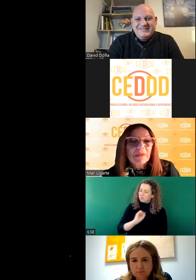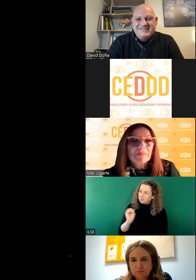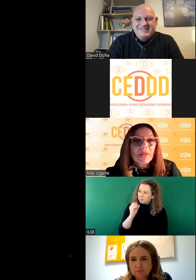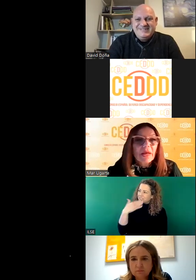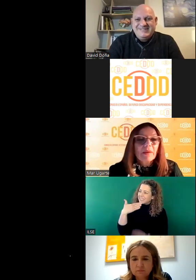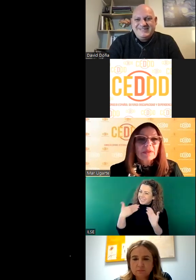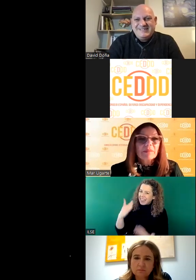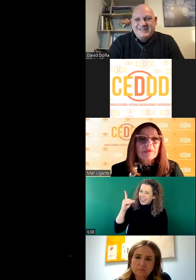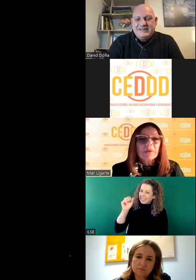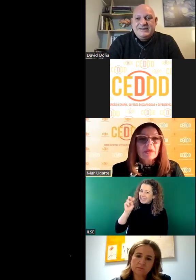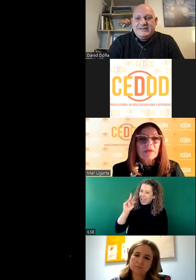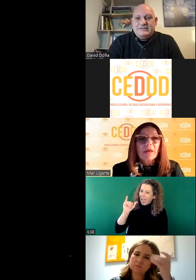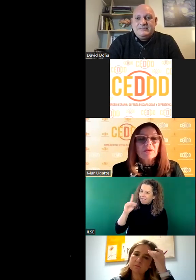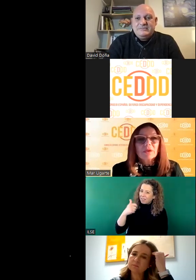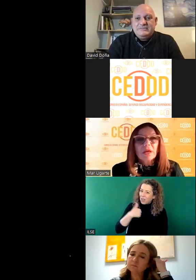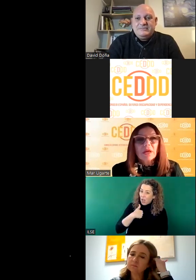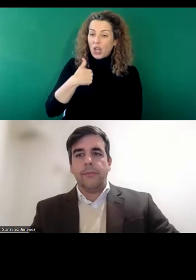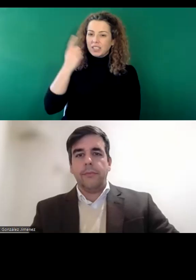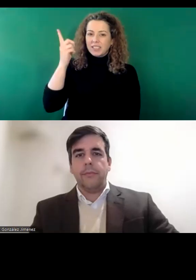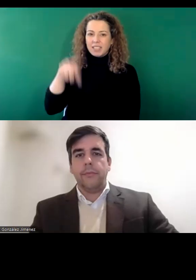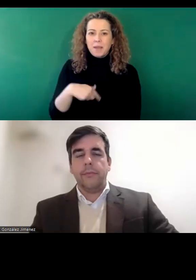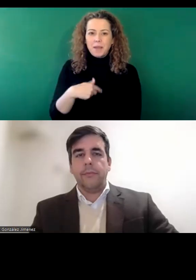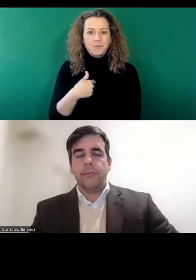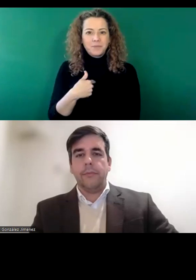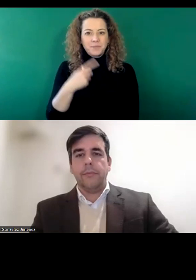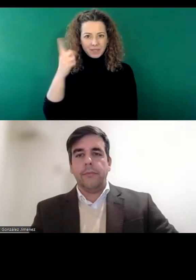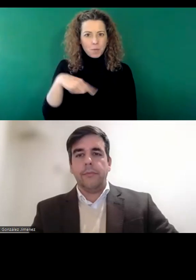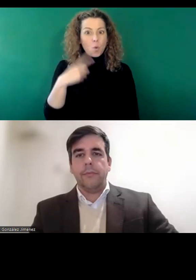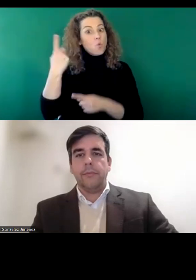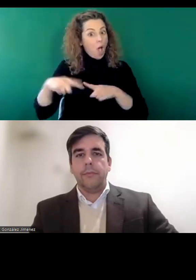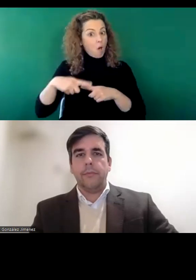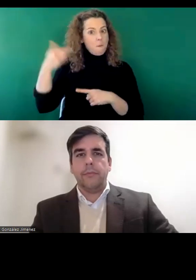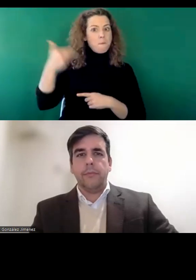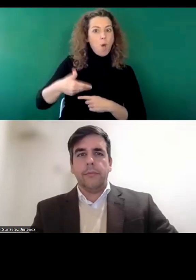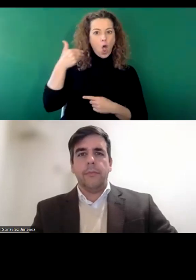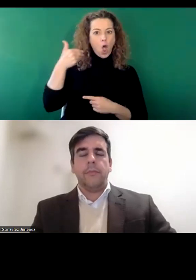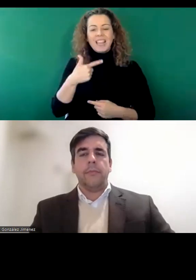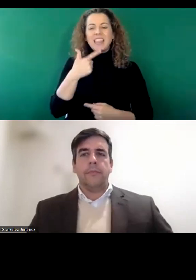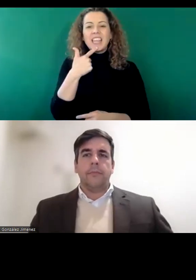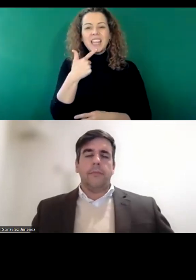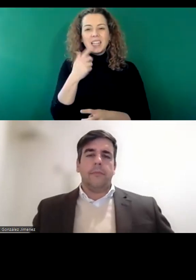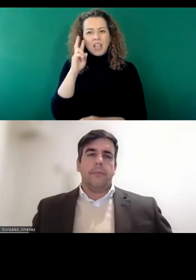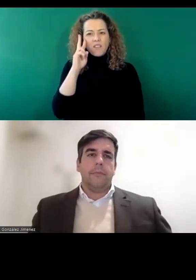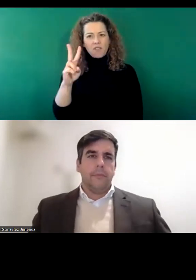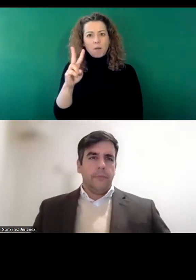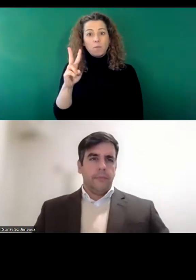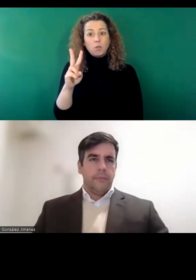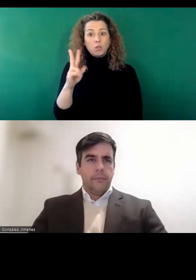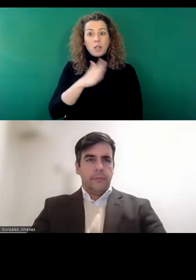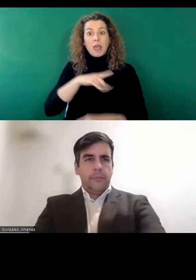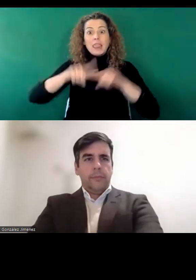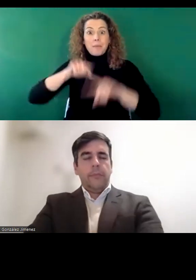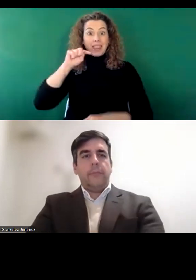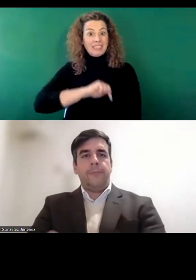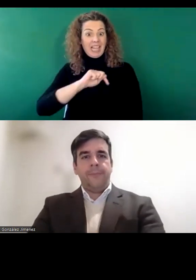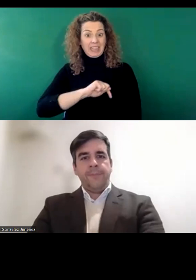gracias, David. A mí también hay algo muy importante, ¿no? Que has dicho, lo de que vemos el monte a través de lo que sentimos,